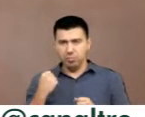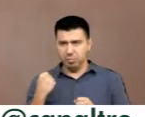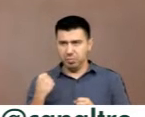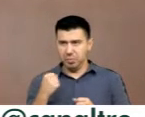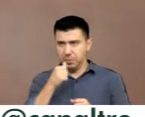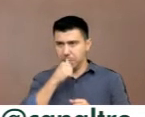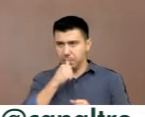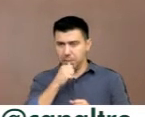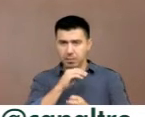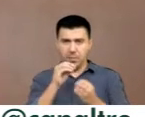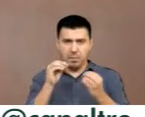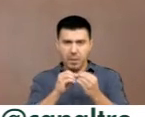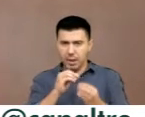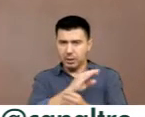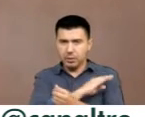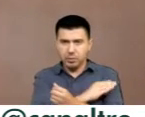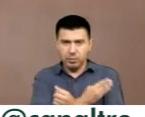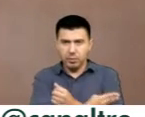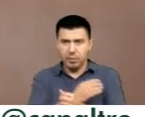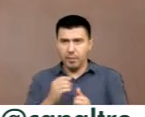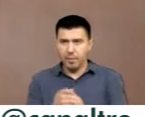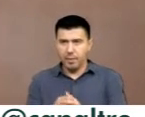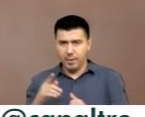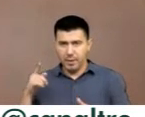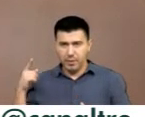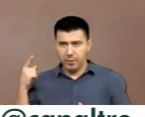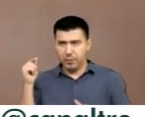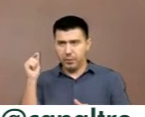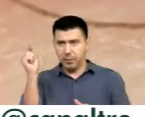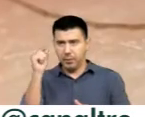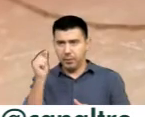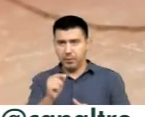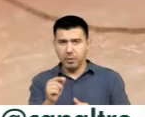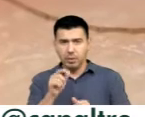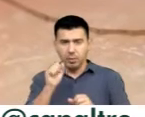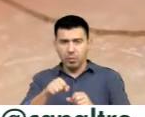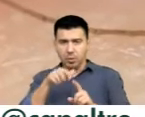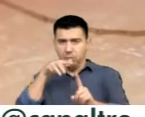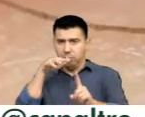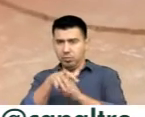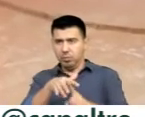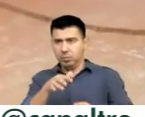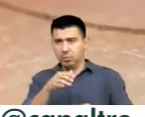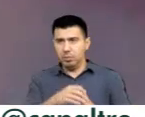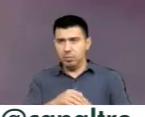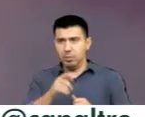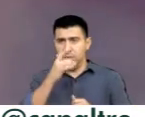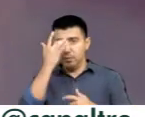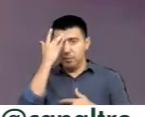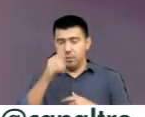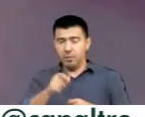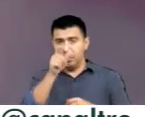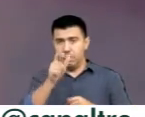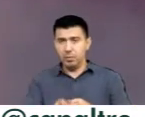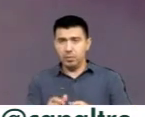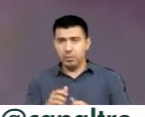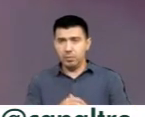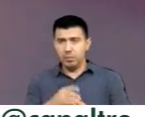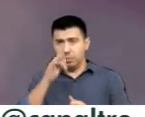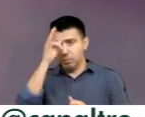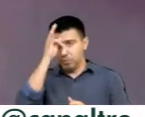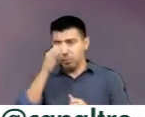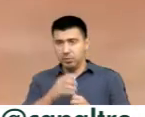es más fuerte y puede generar una respuesta más fuerte en el individuo desde hace unos meses en el hospital local del norte se desarrolla un plan